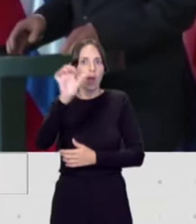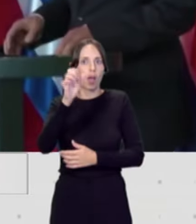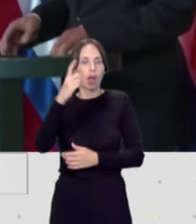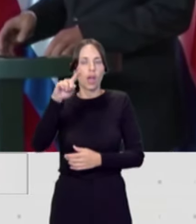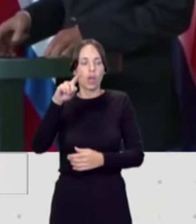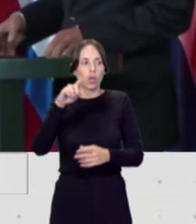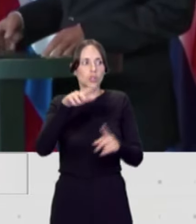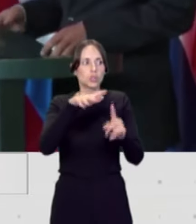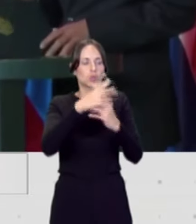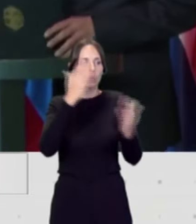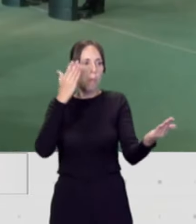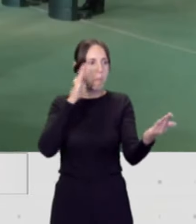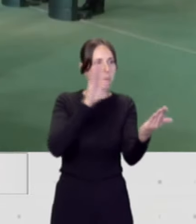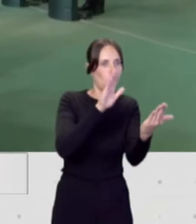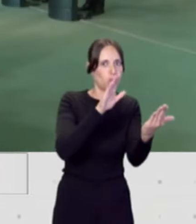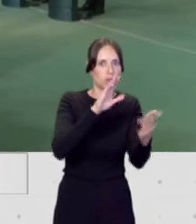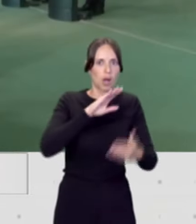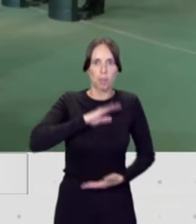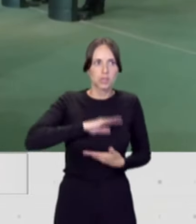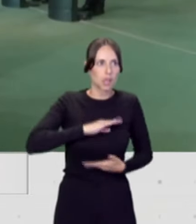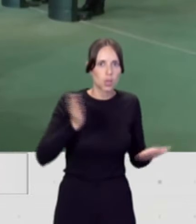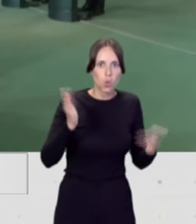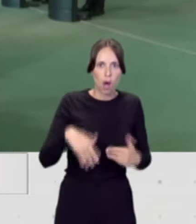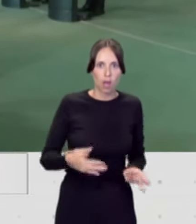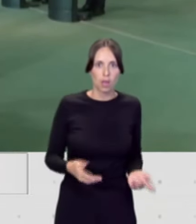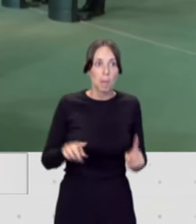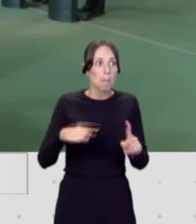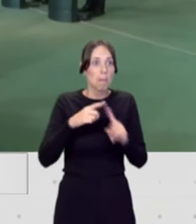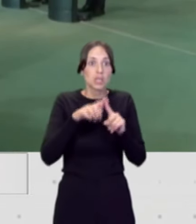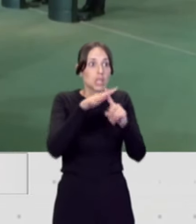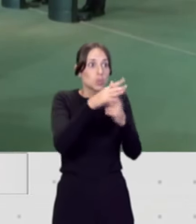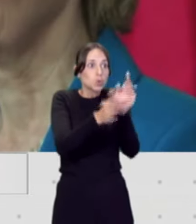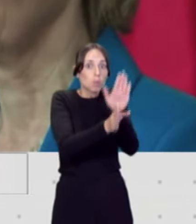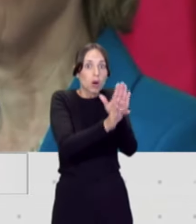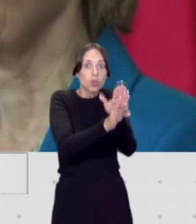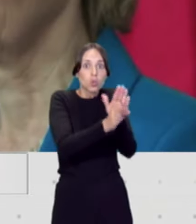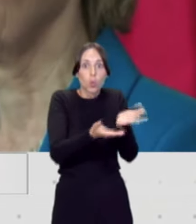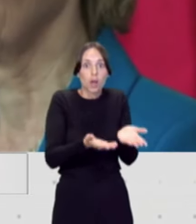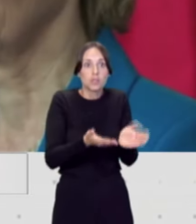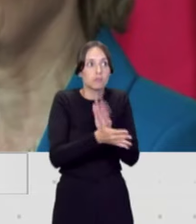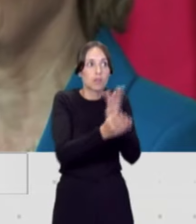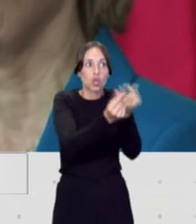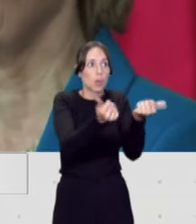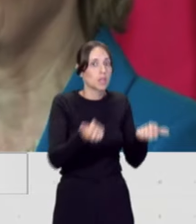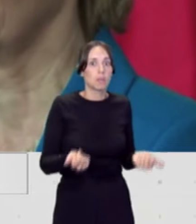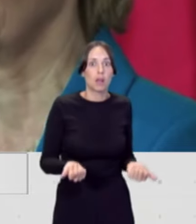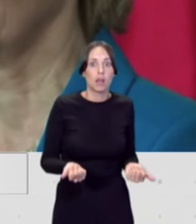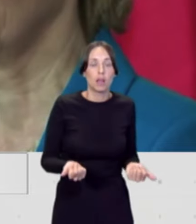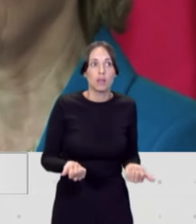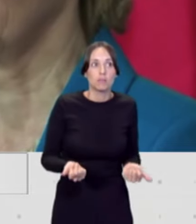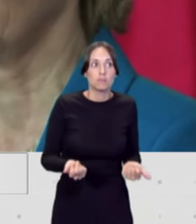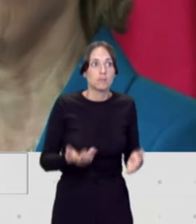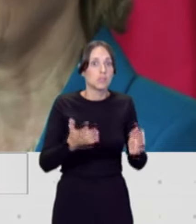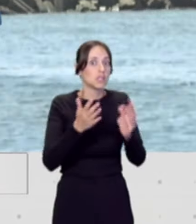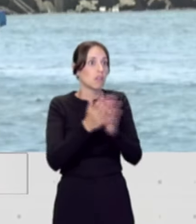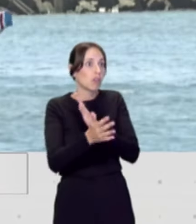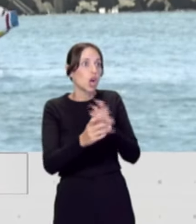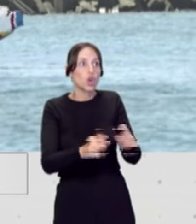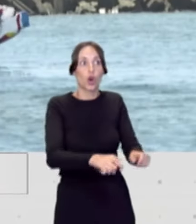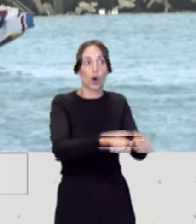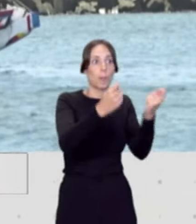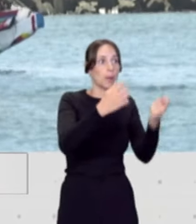fenómeno que no va a desaparecer. Y entonces, como no desaparece, esto es como lo de la materia, ¿no? Ni desaparece ni se destruye,